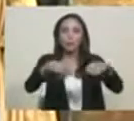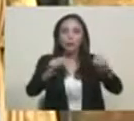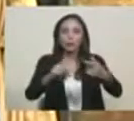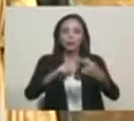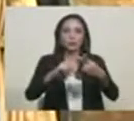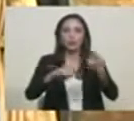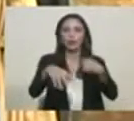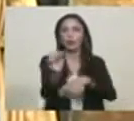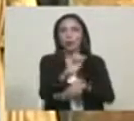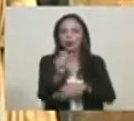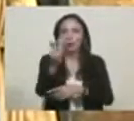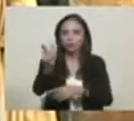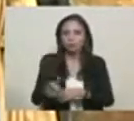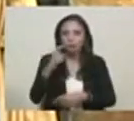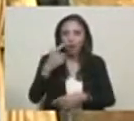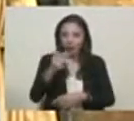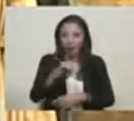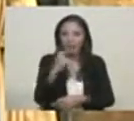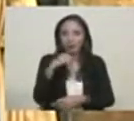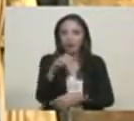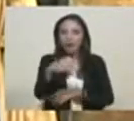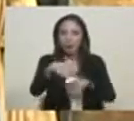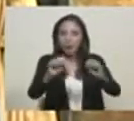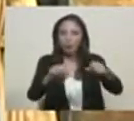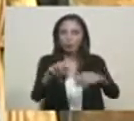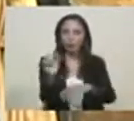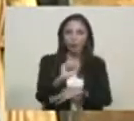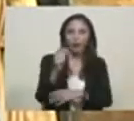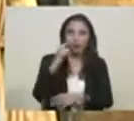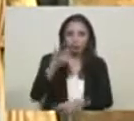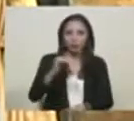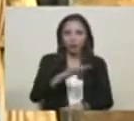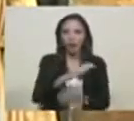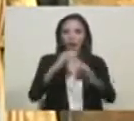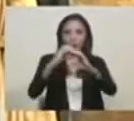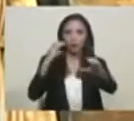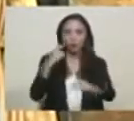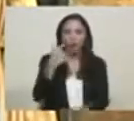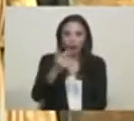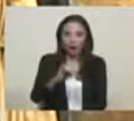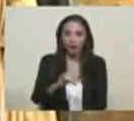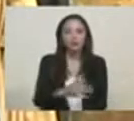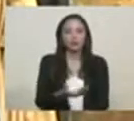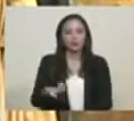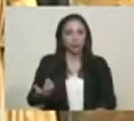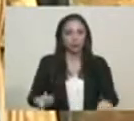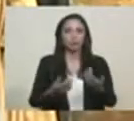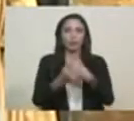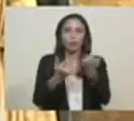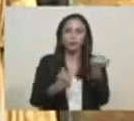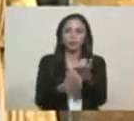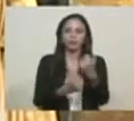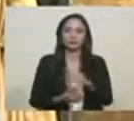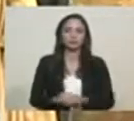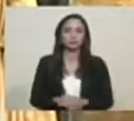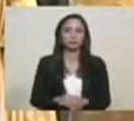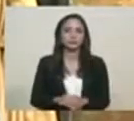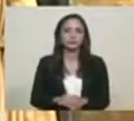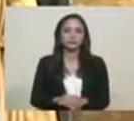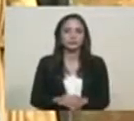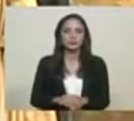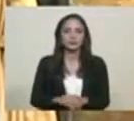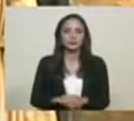motorizada a ti que tienes tu carro tu carrito camioneta a ti autobusero toucet colegas transportistas